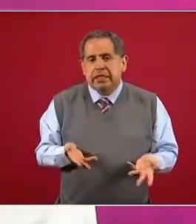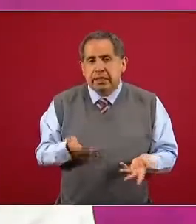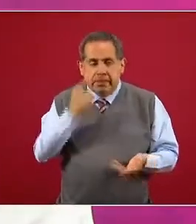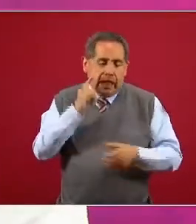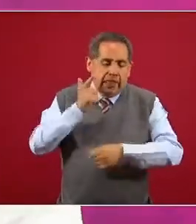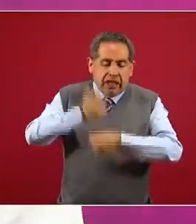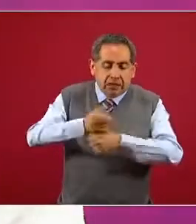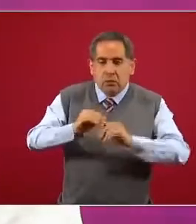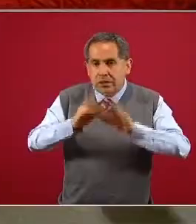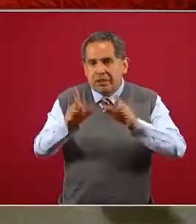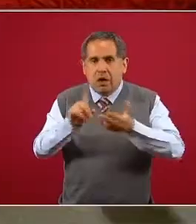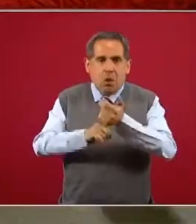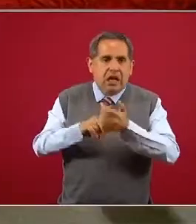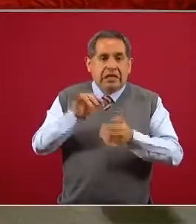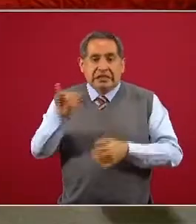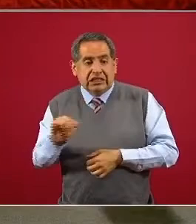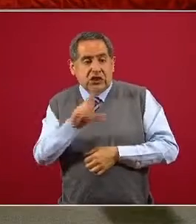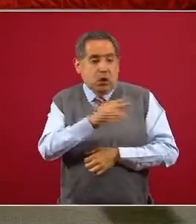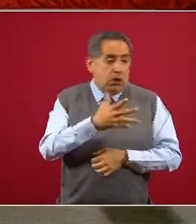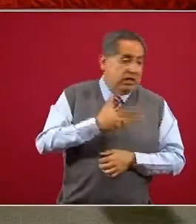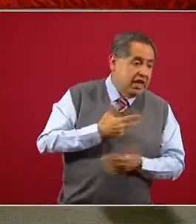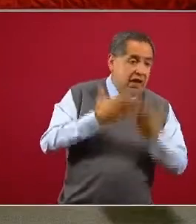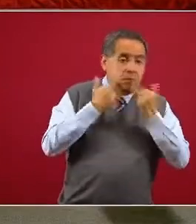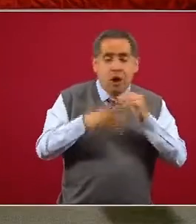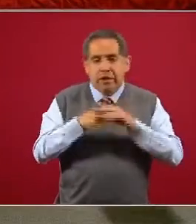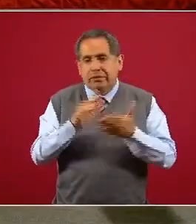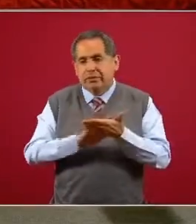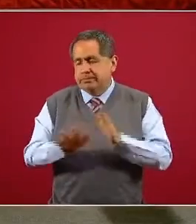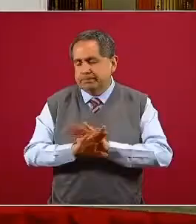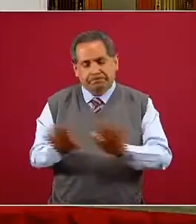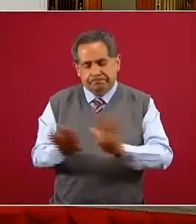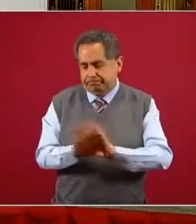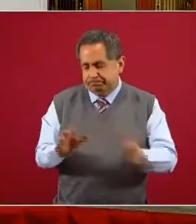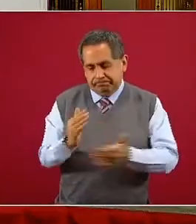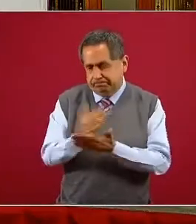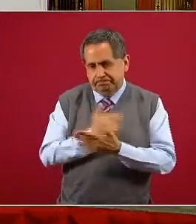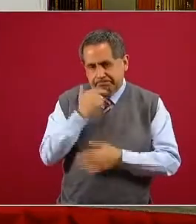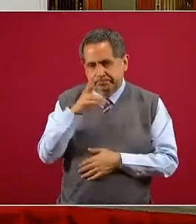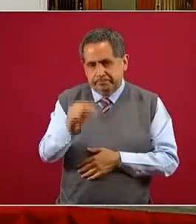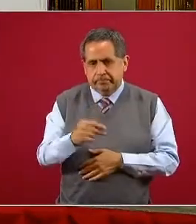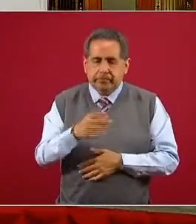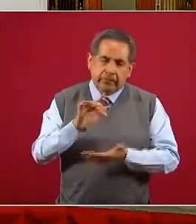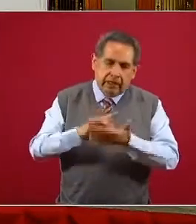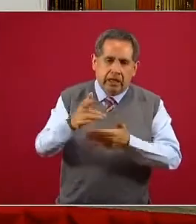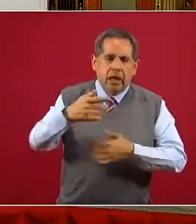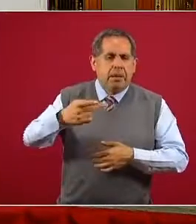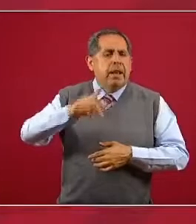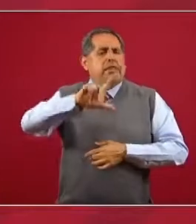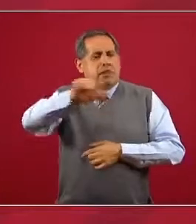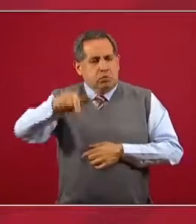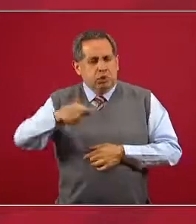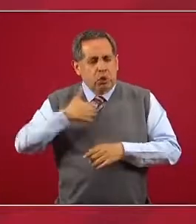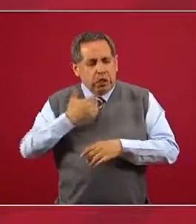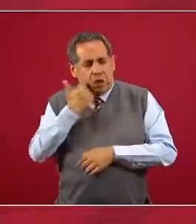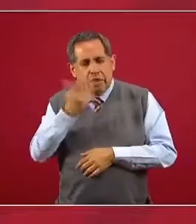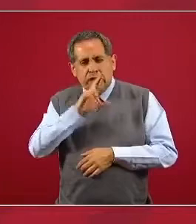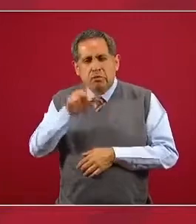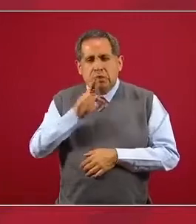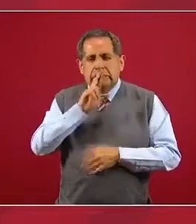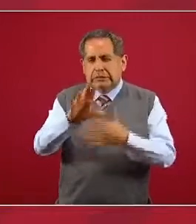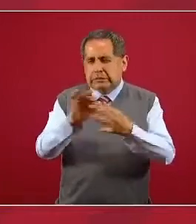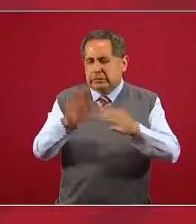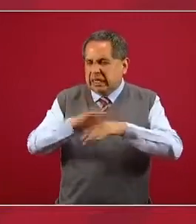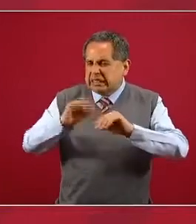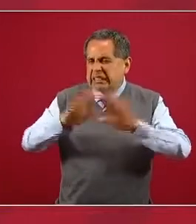correctamente quién tuvo versus quién no tuvo infección. Entonces sí dejo asentado ahorita, agradeciendo la pregunta, pero me va a interesar que lo